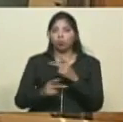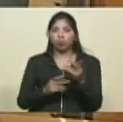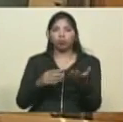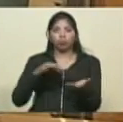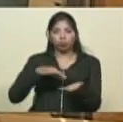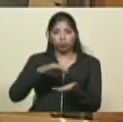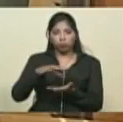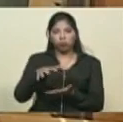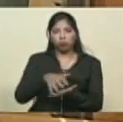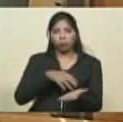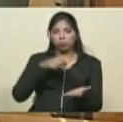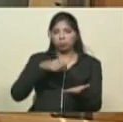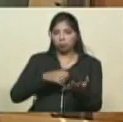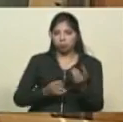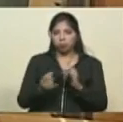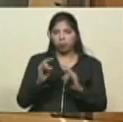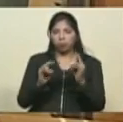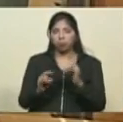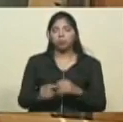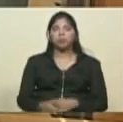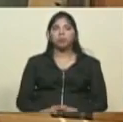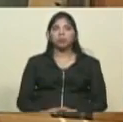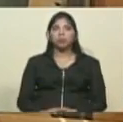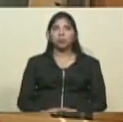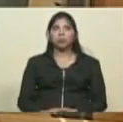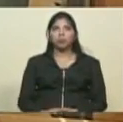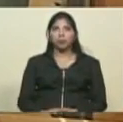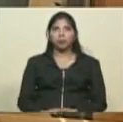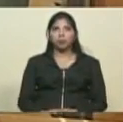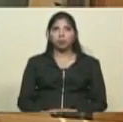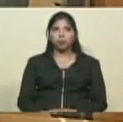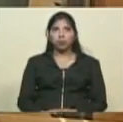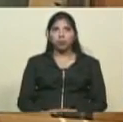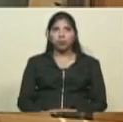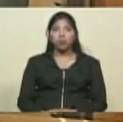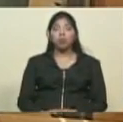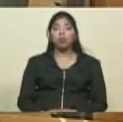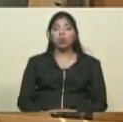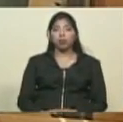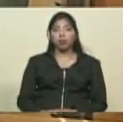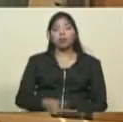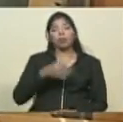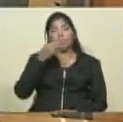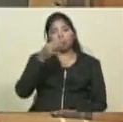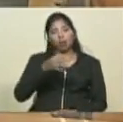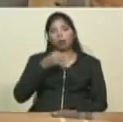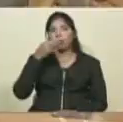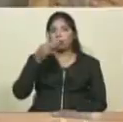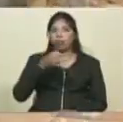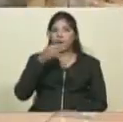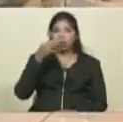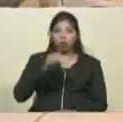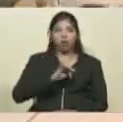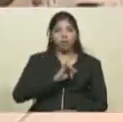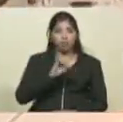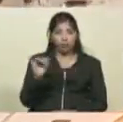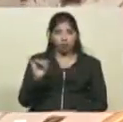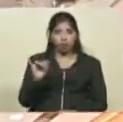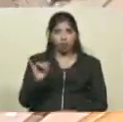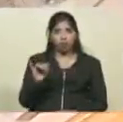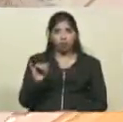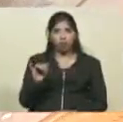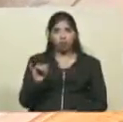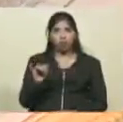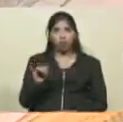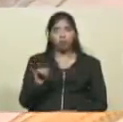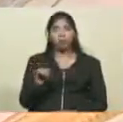nacionales. Concluida la intervención del ciudadano presidente de la República, Nicolás Maduro Moros, presidenta de la Asamblea Nacional Constituyente,